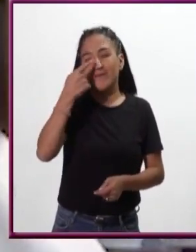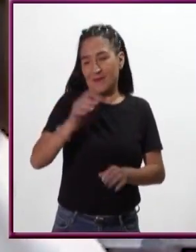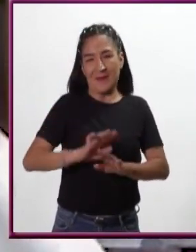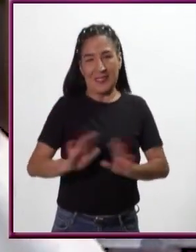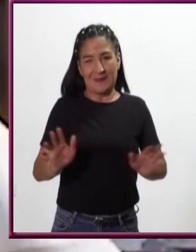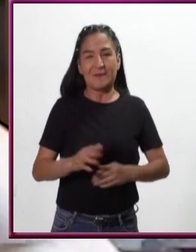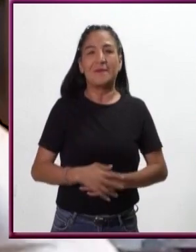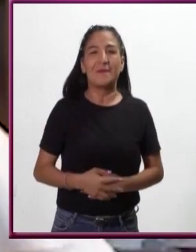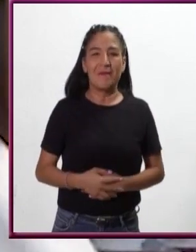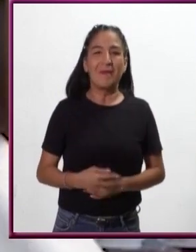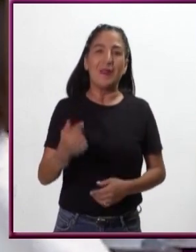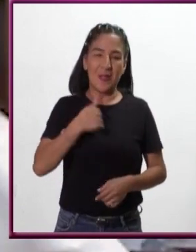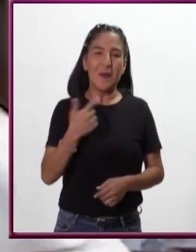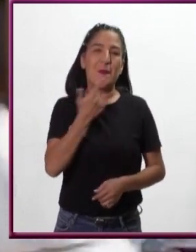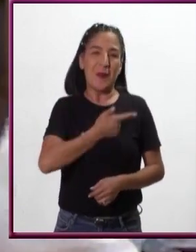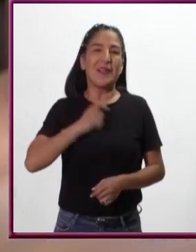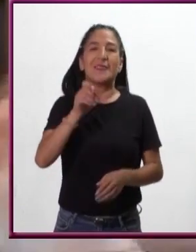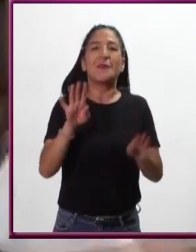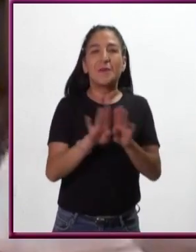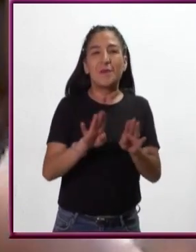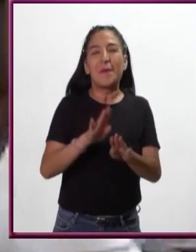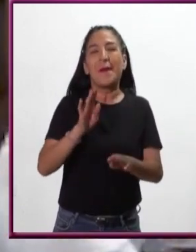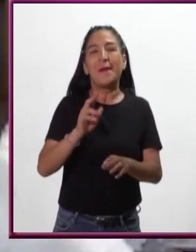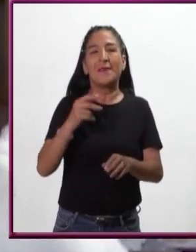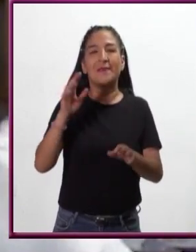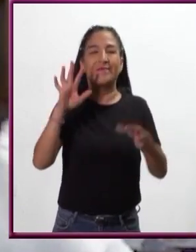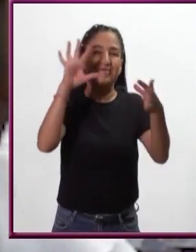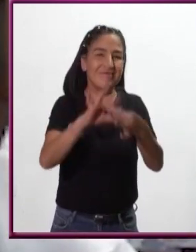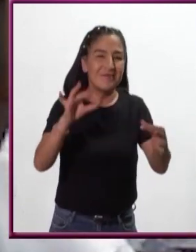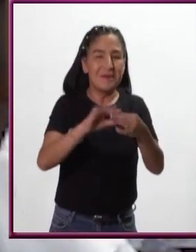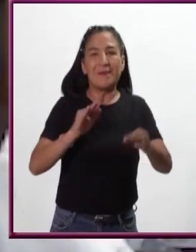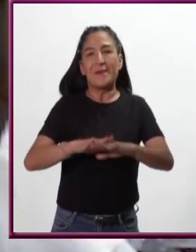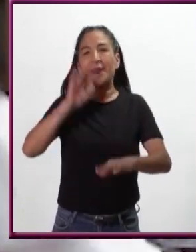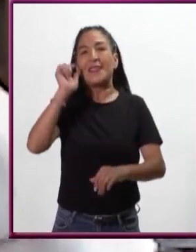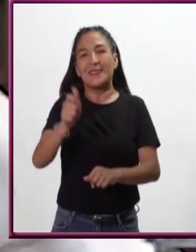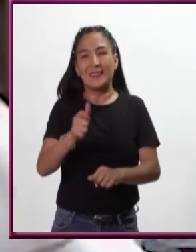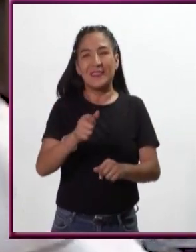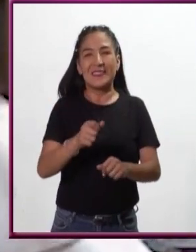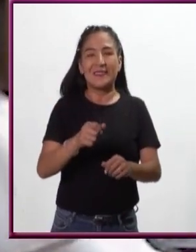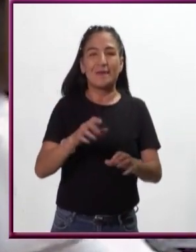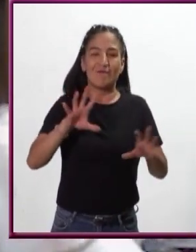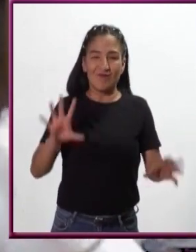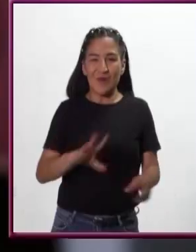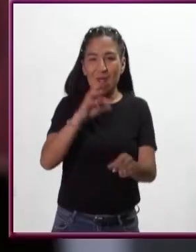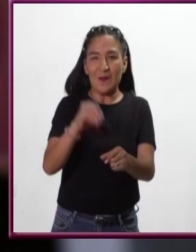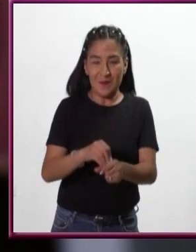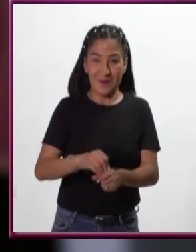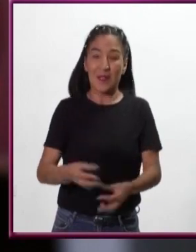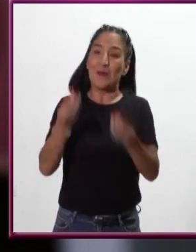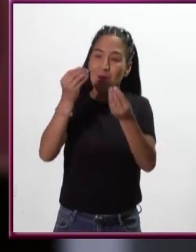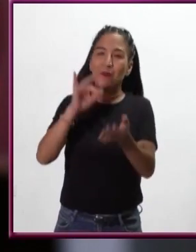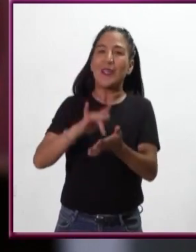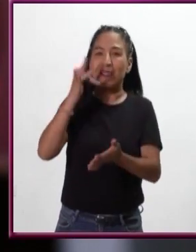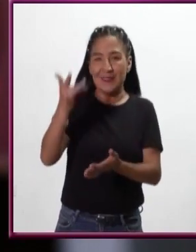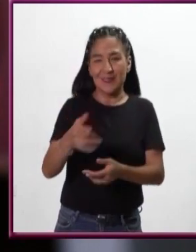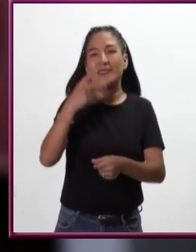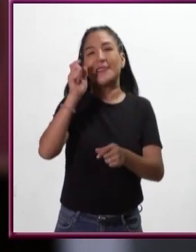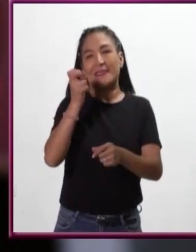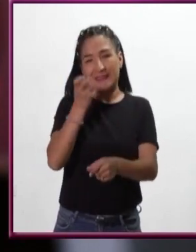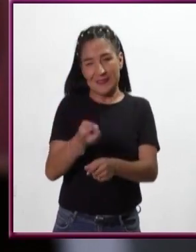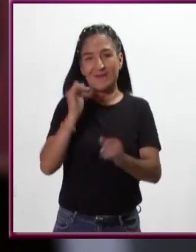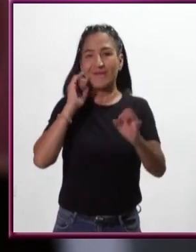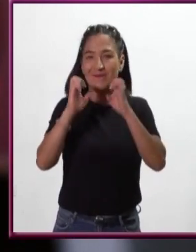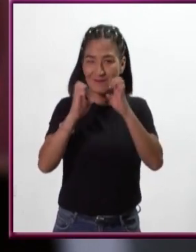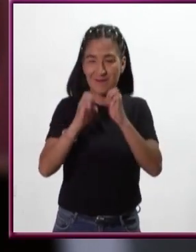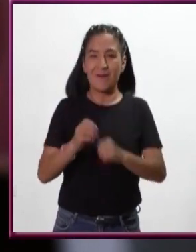olfato, ¿no? Yo me gusta verlo como algo mucho más integral. Pues muchas gracias, doctora, por esta